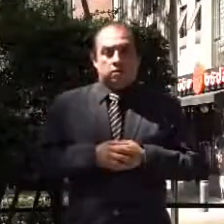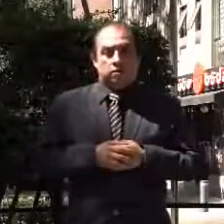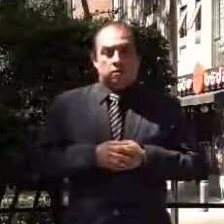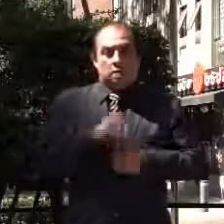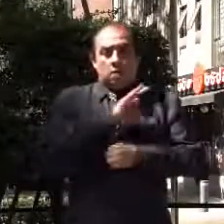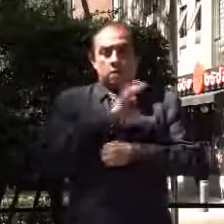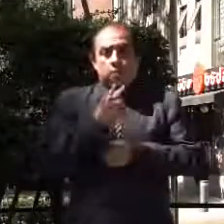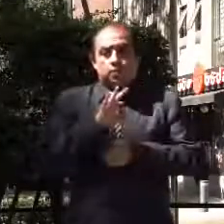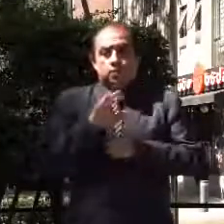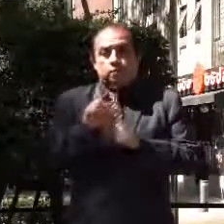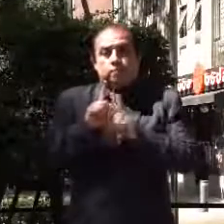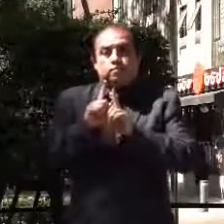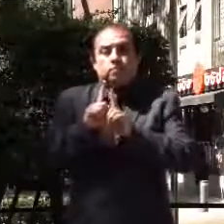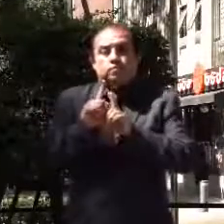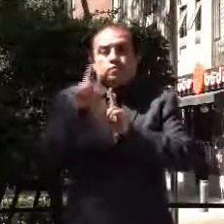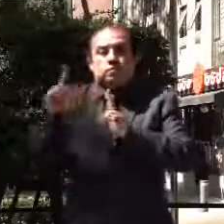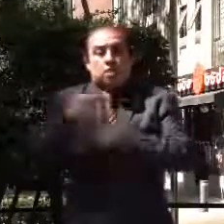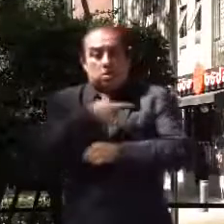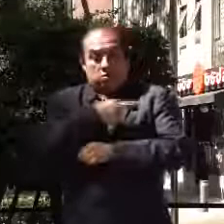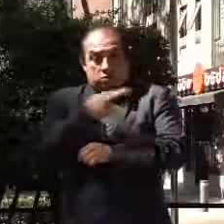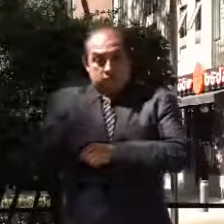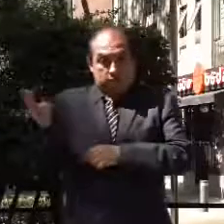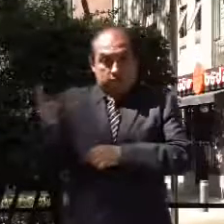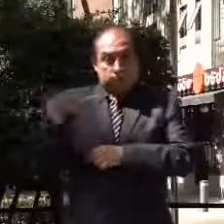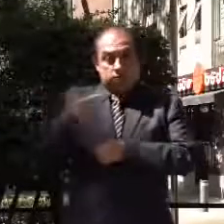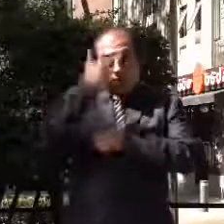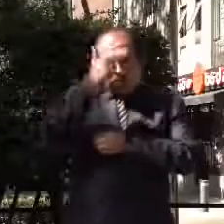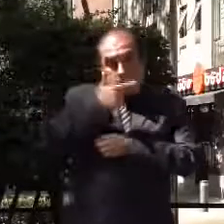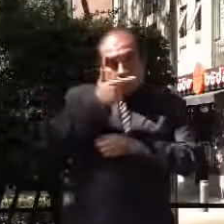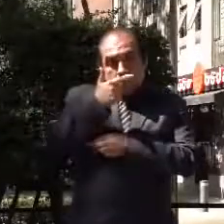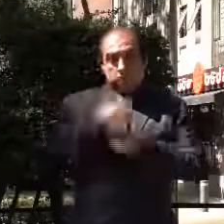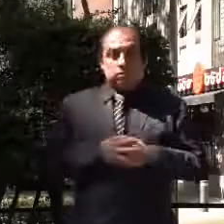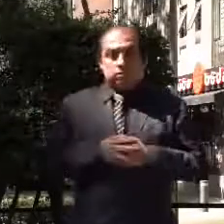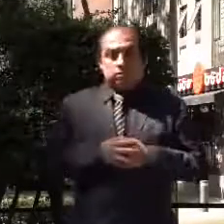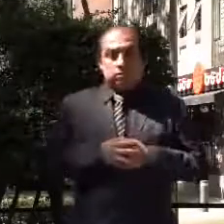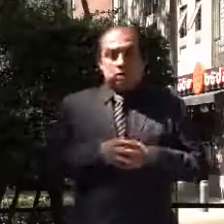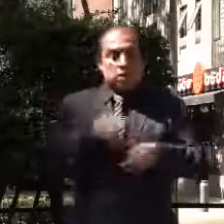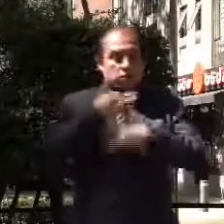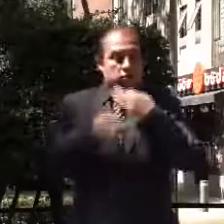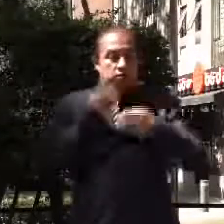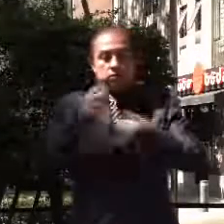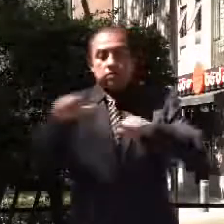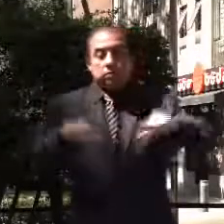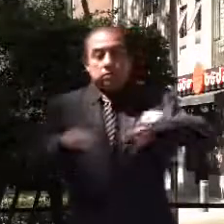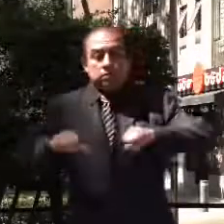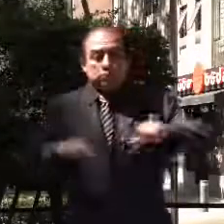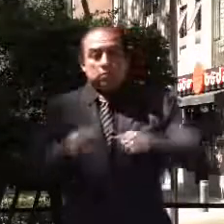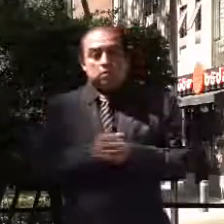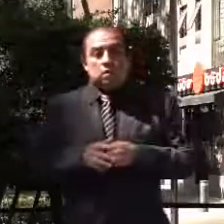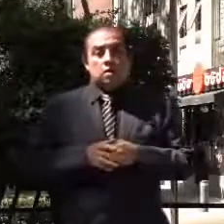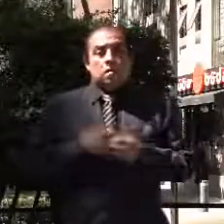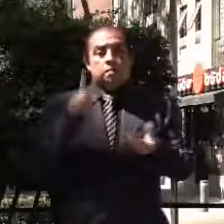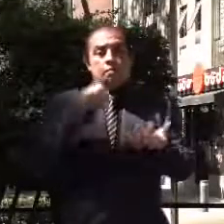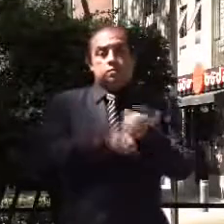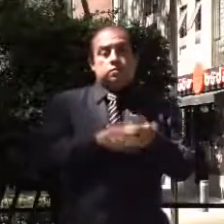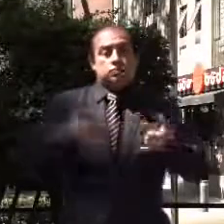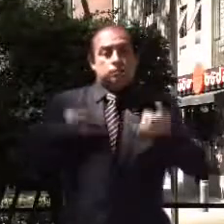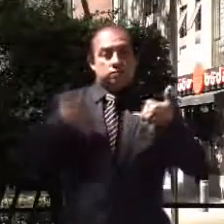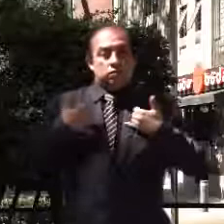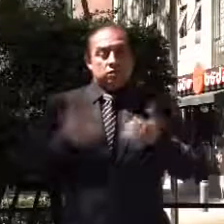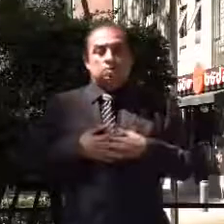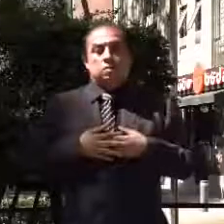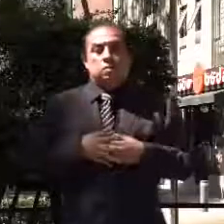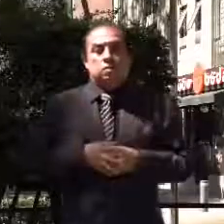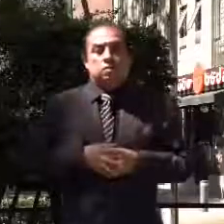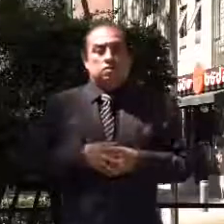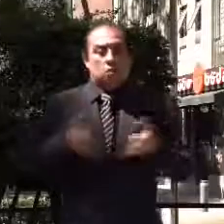poder acudir a un restaurante en la noche, en fin, todas estas actividades, particularmente los jóvenes, las y los